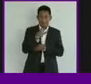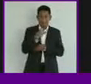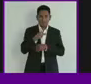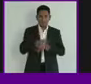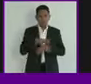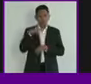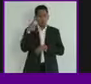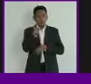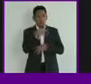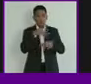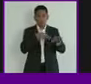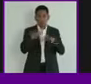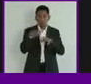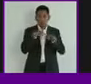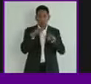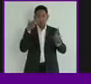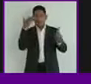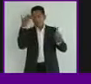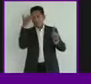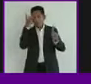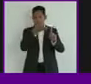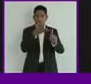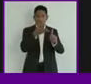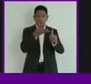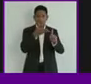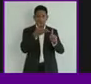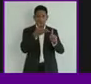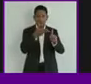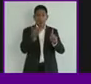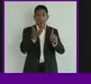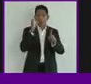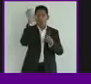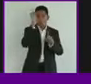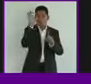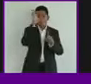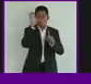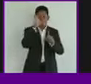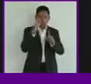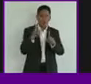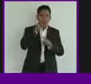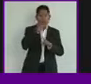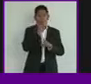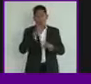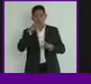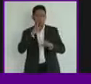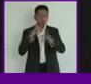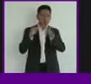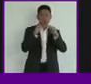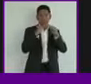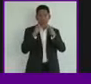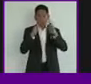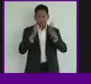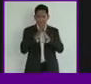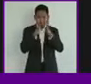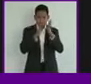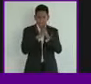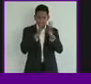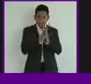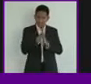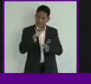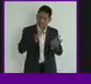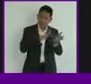misión fortalecer la cultura democrática de la Ciudad de México mediante estos espacios de relevancia, tomando puntos de